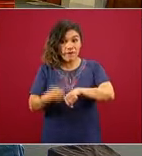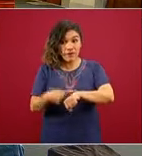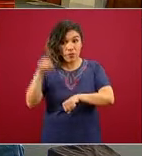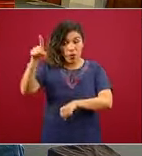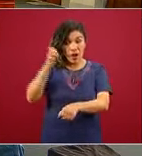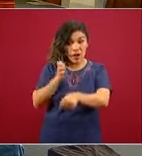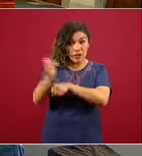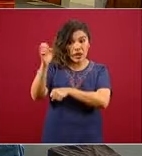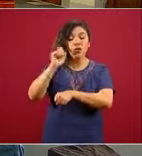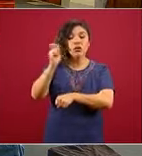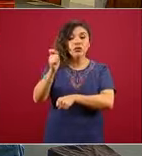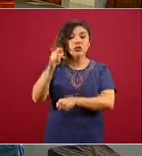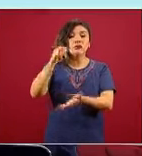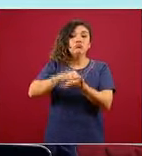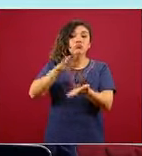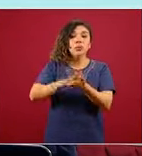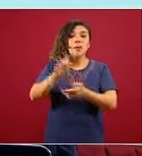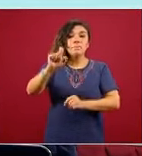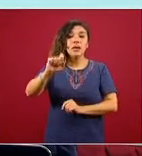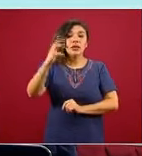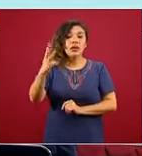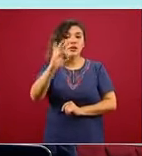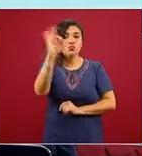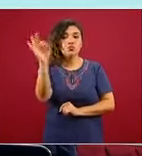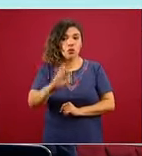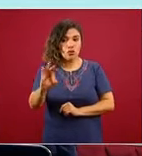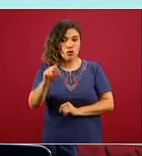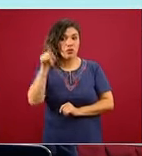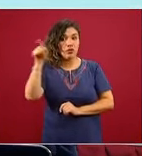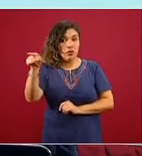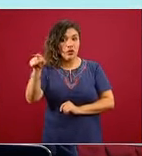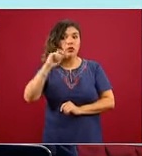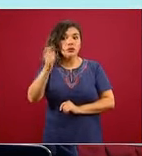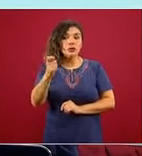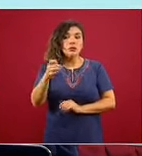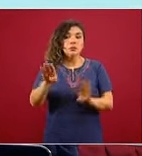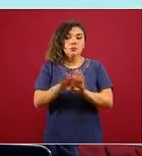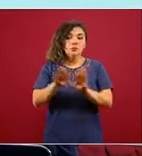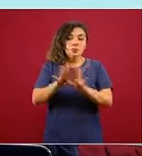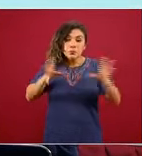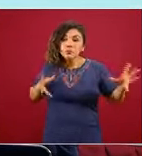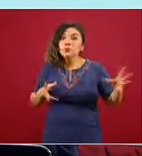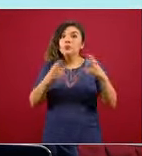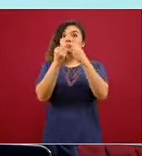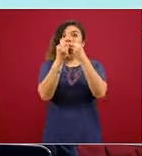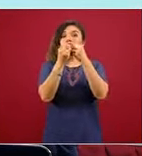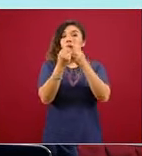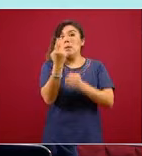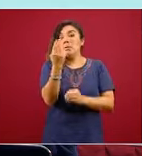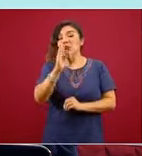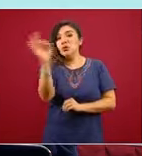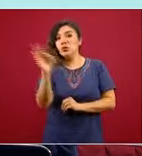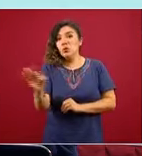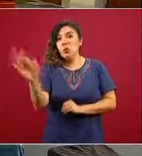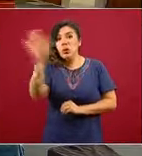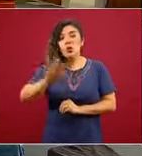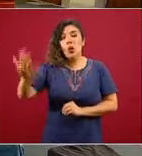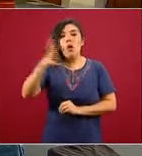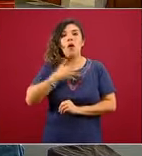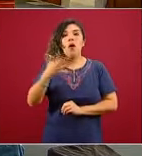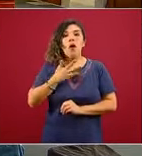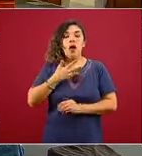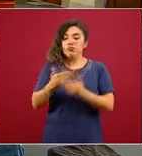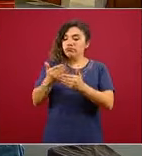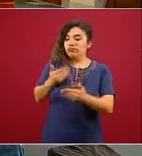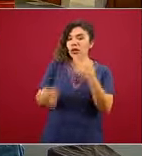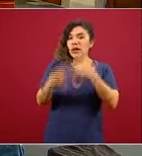Estado representan el 23%, es decir, que prácticamente la cuarta parte de todos los casos que hasta el momento han sucedido se han dado en los